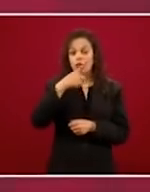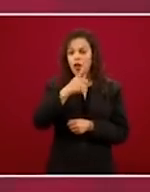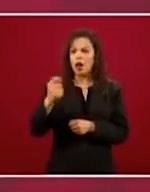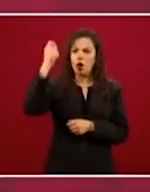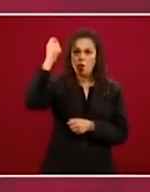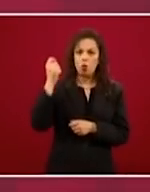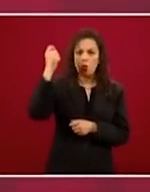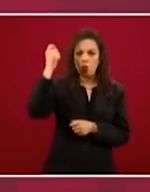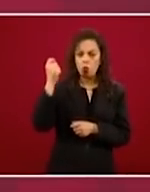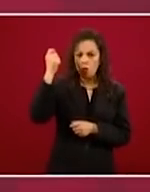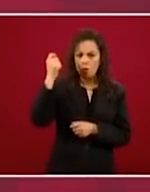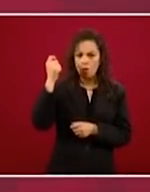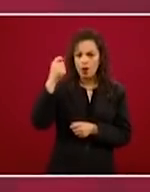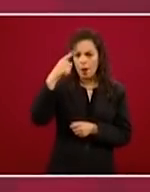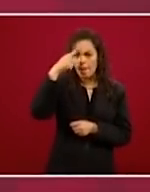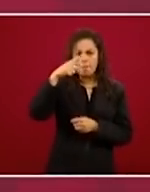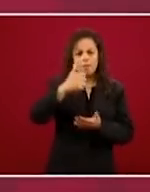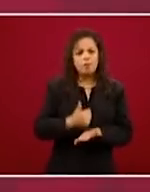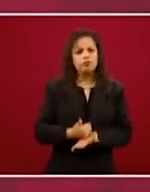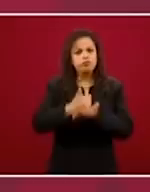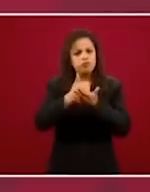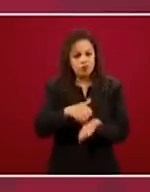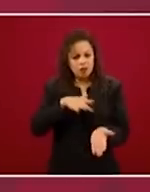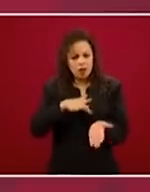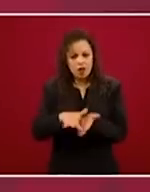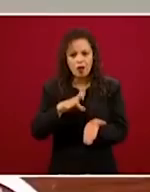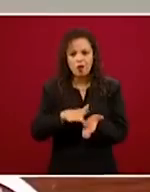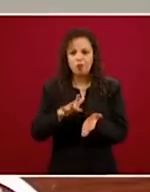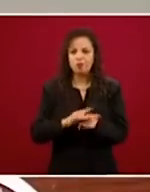con un sabático de